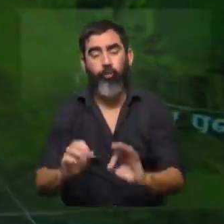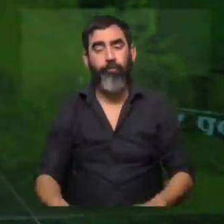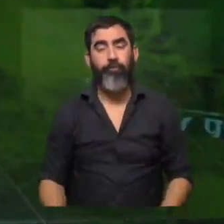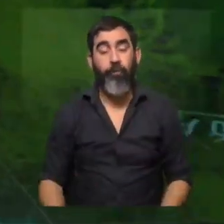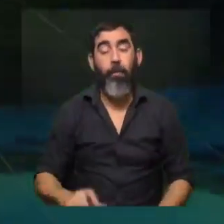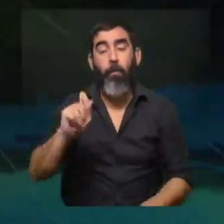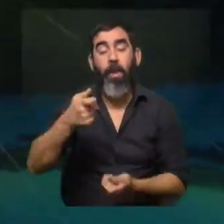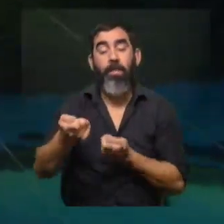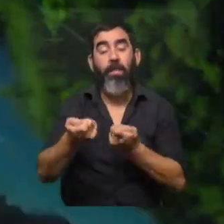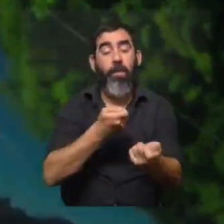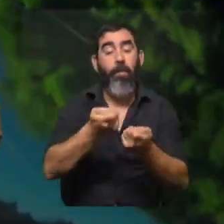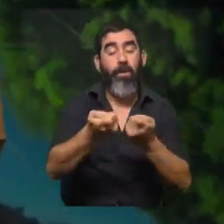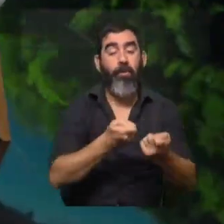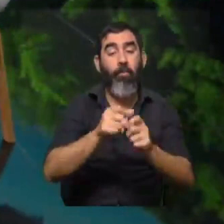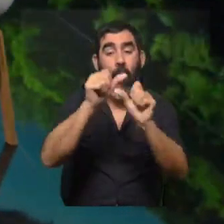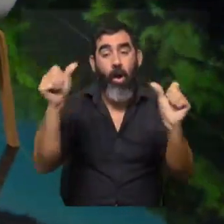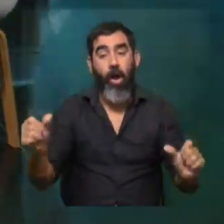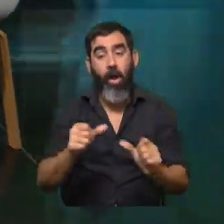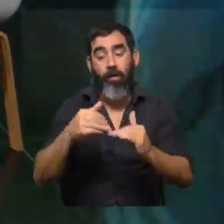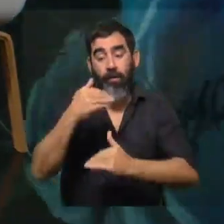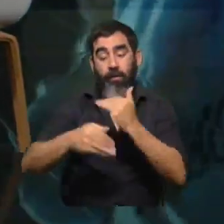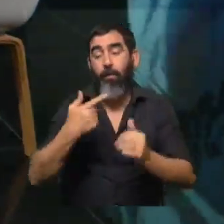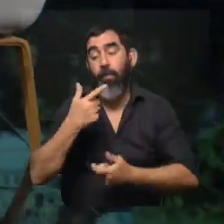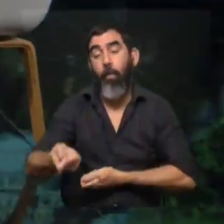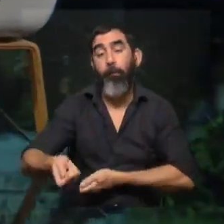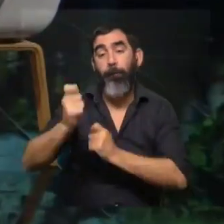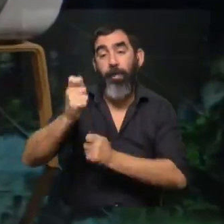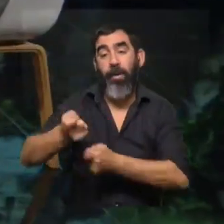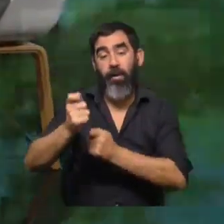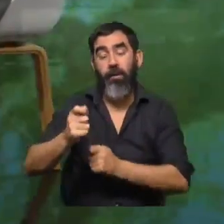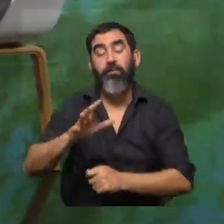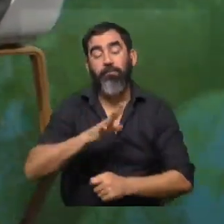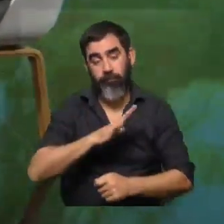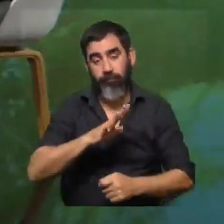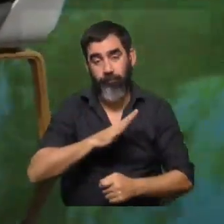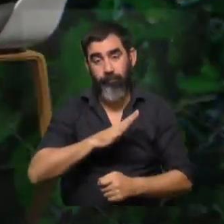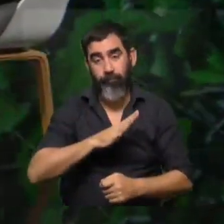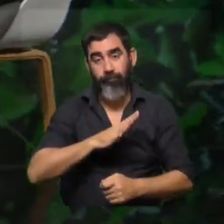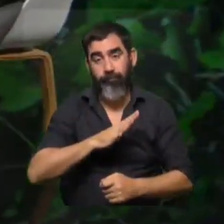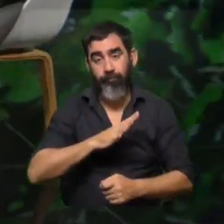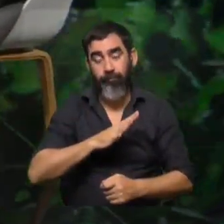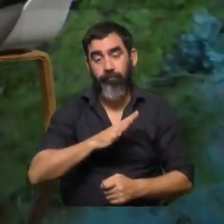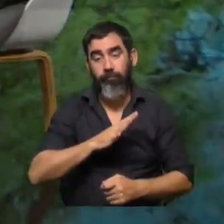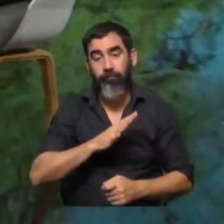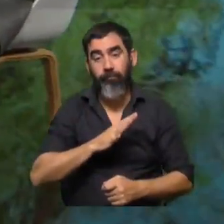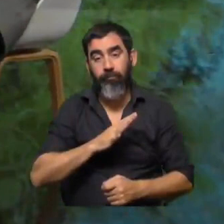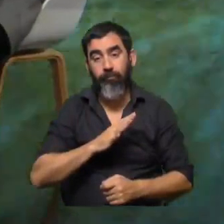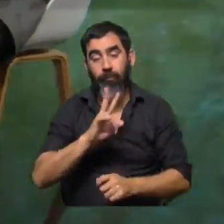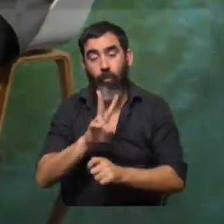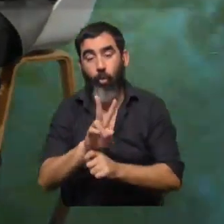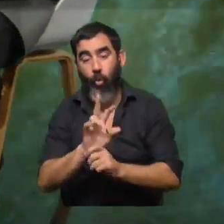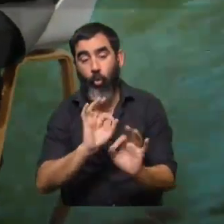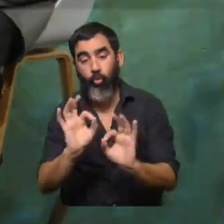de manejo para que tanto las actividades que se puedan desarrollar como la pesca tengan de alguna manera ciertos